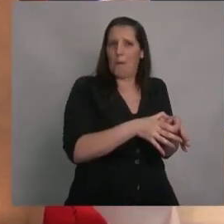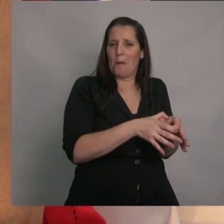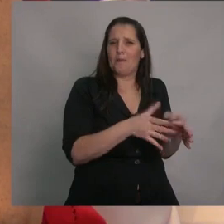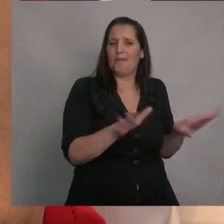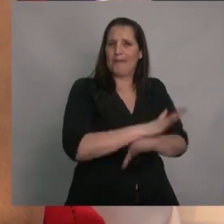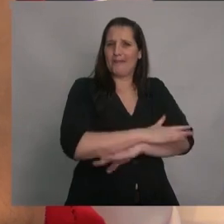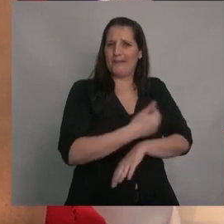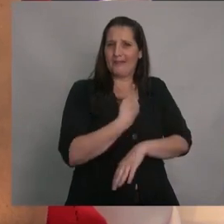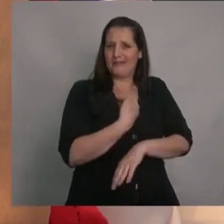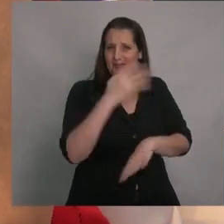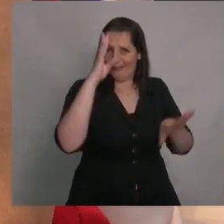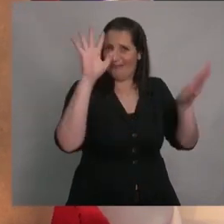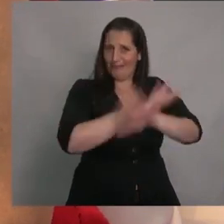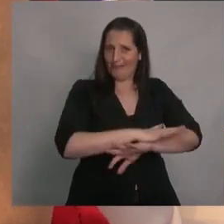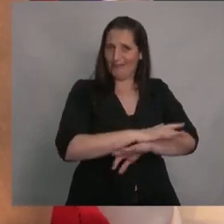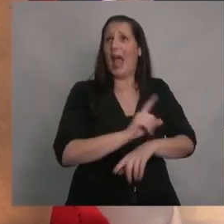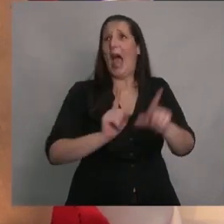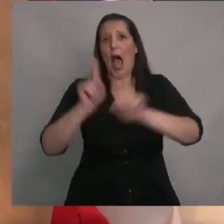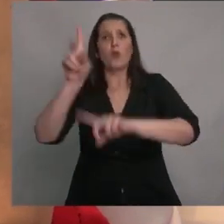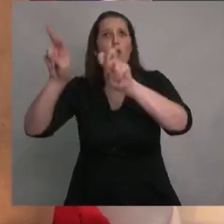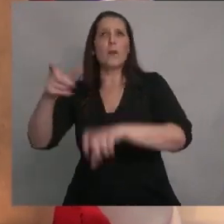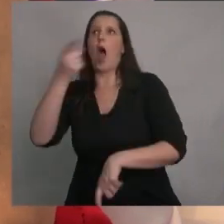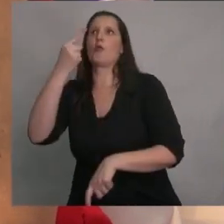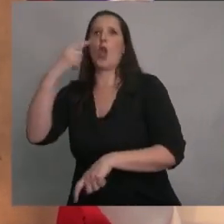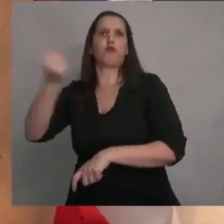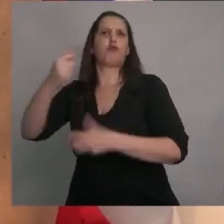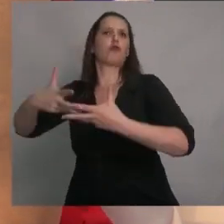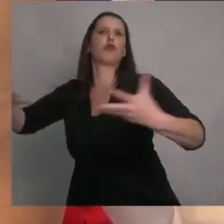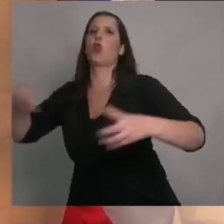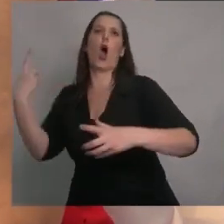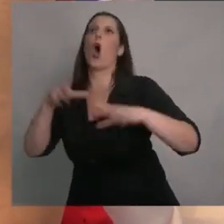interés y temas de interés particular.